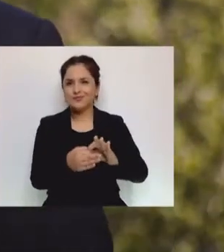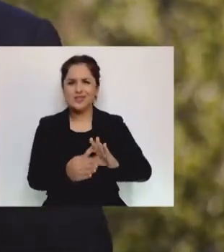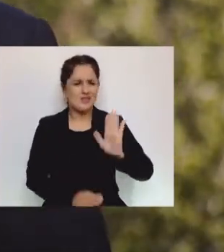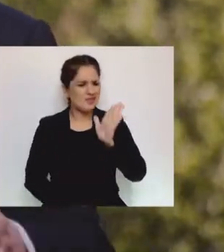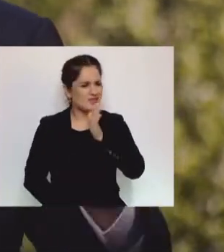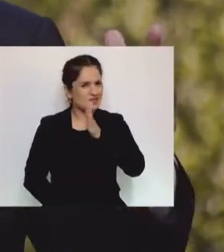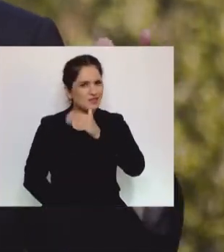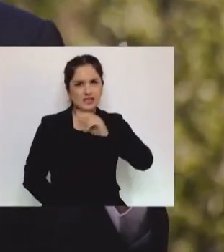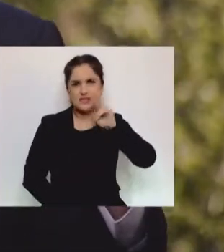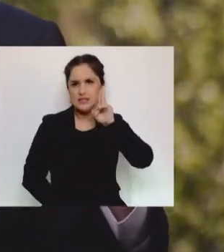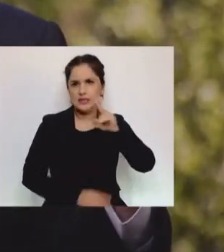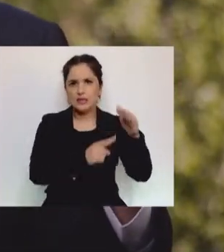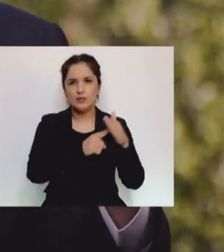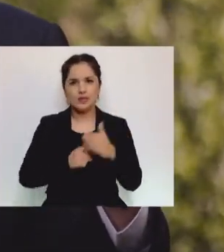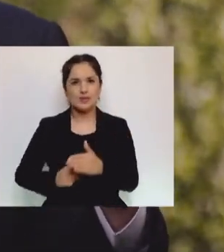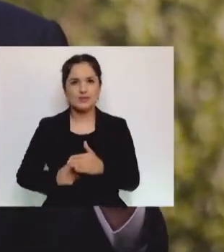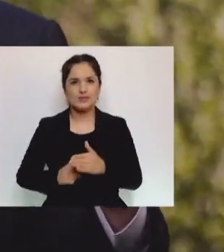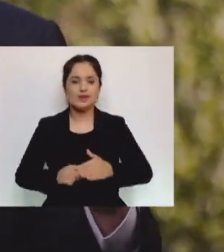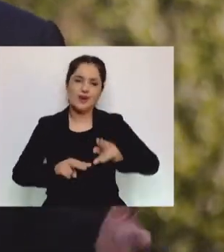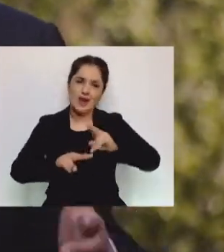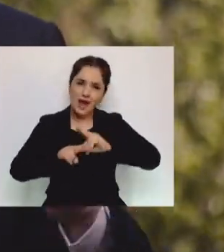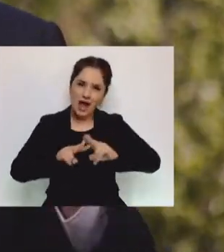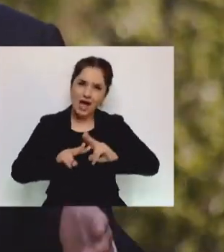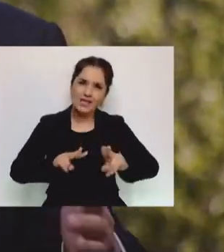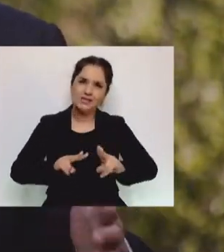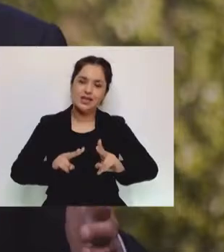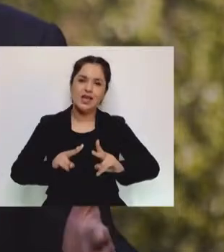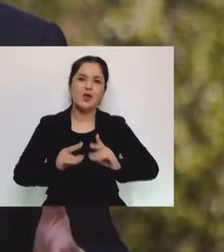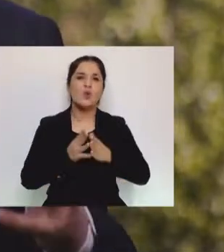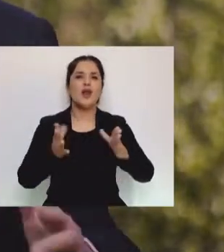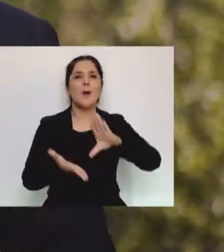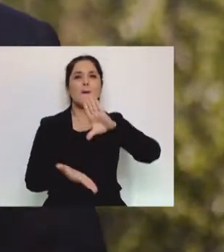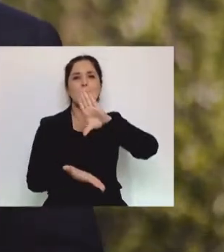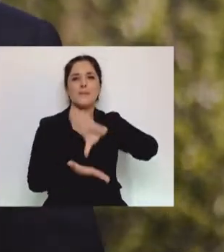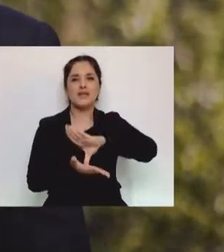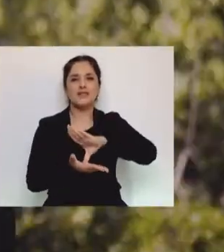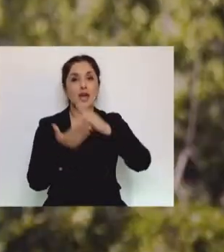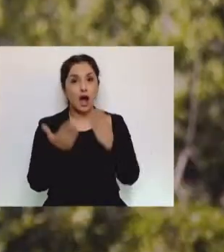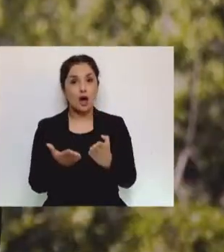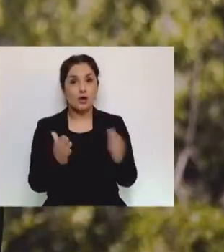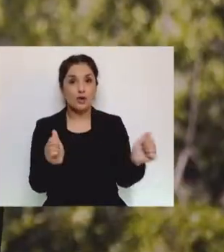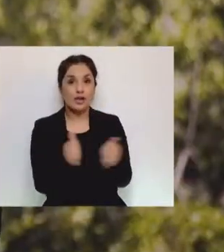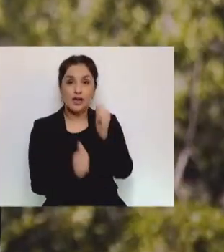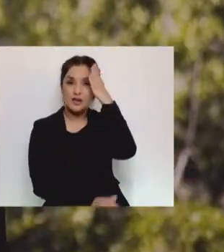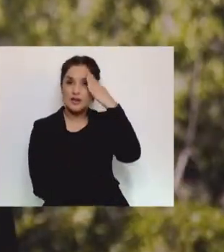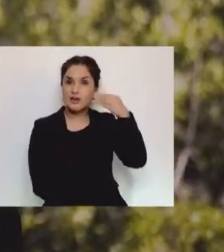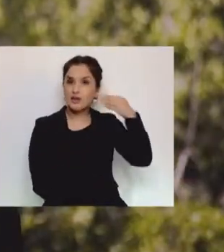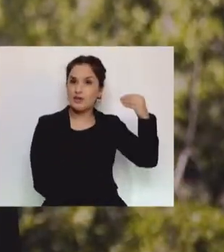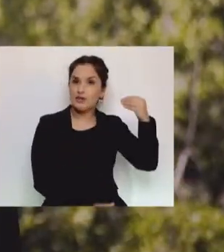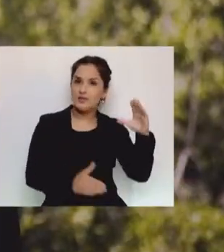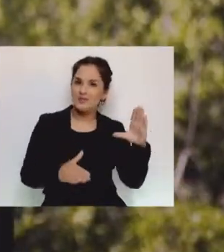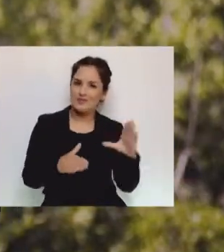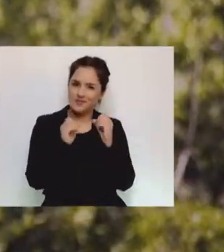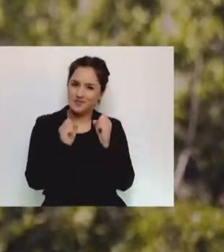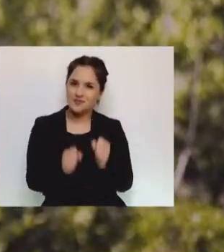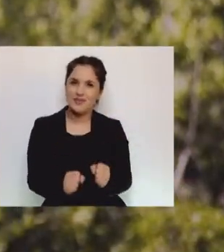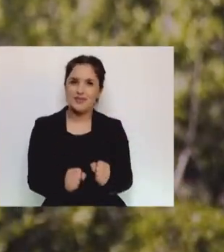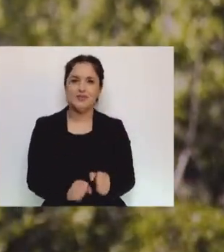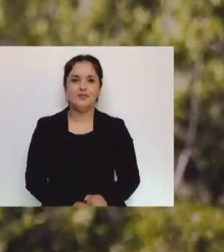sin ningún tipo de discriminación hagamos posible un gran país ahora ya